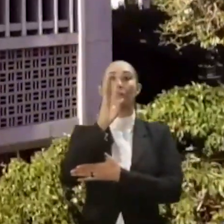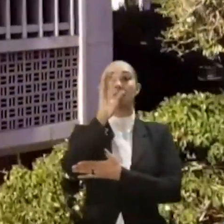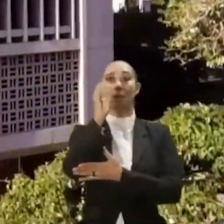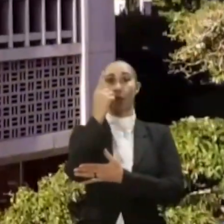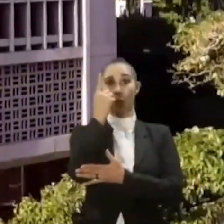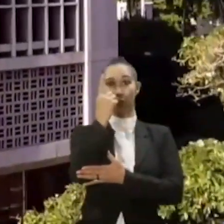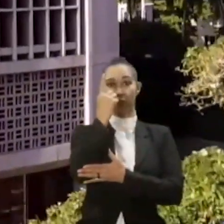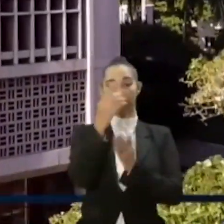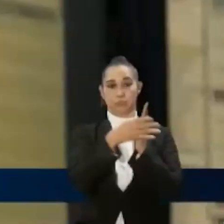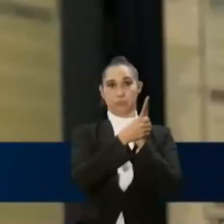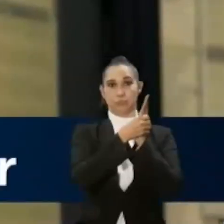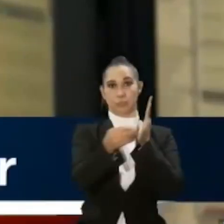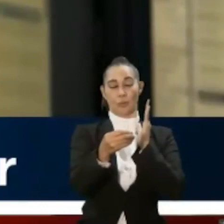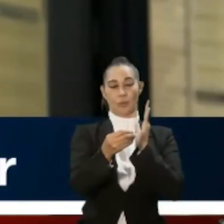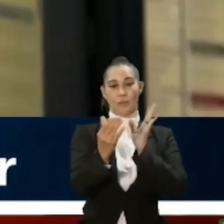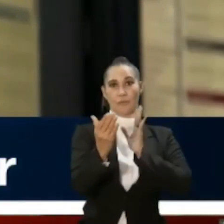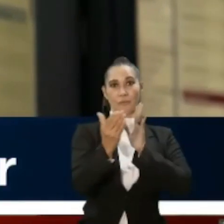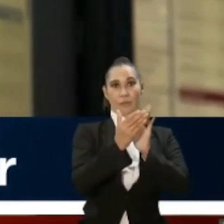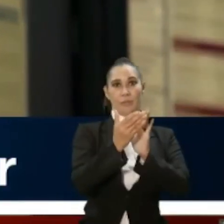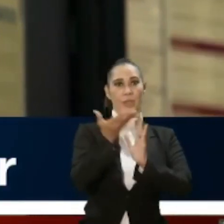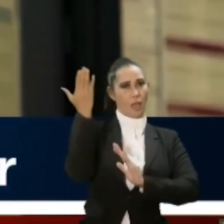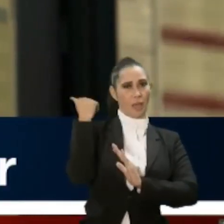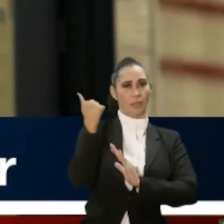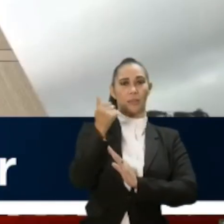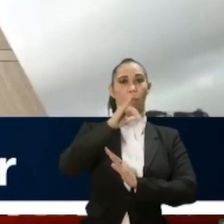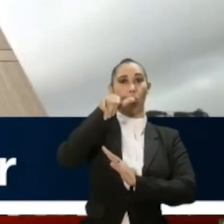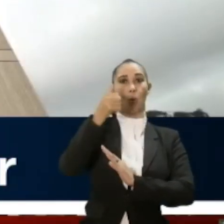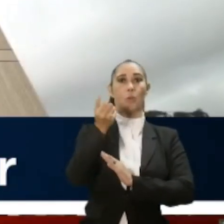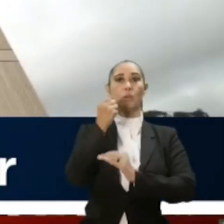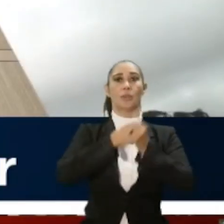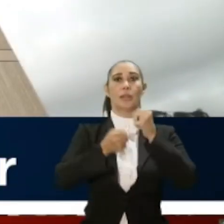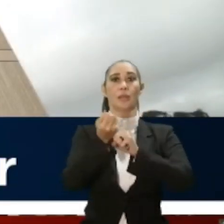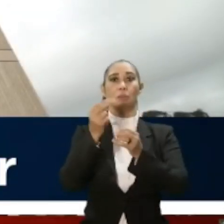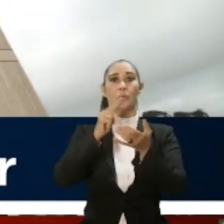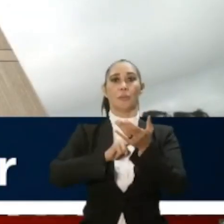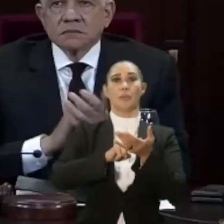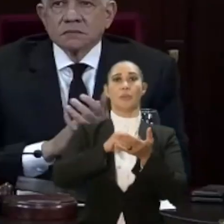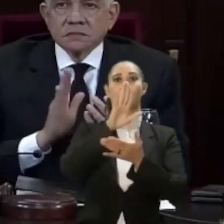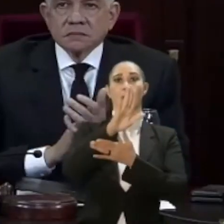dólar, frente a los 59 que estaba en julio del 2020.